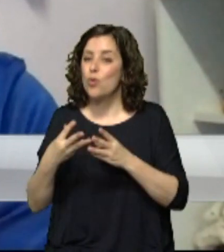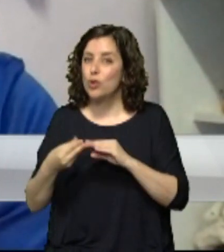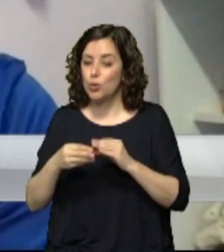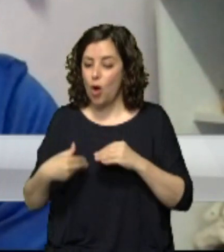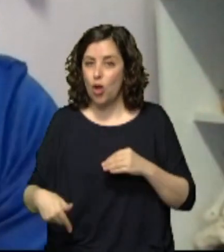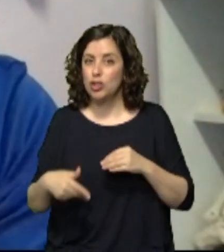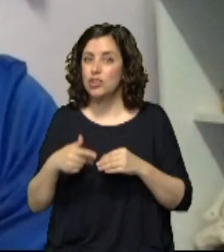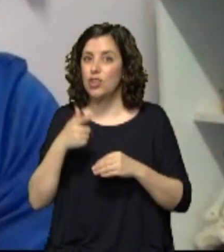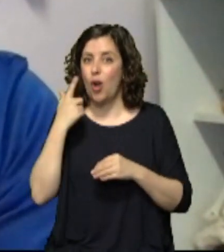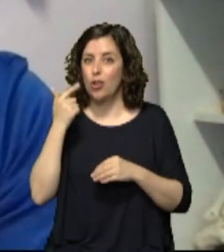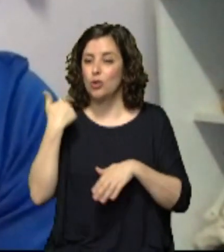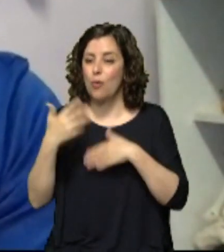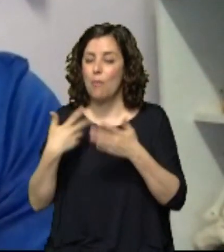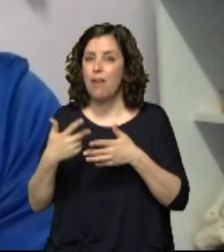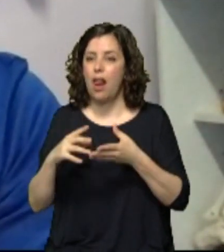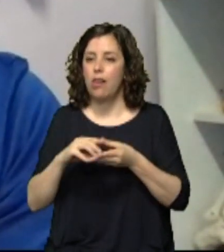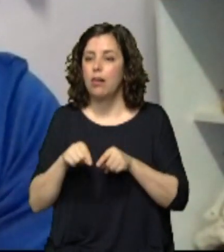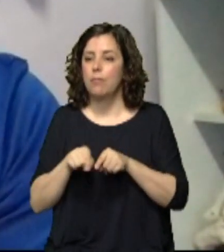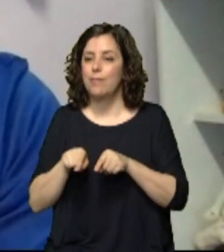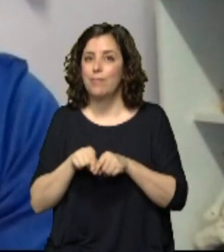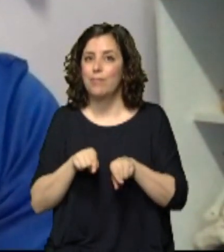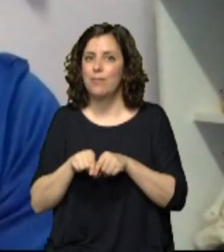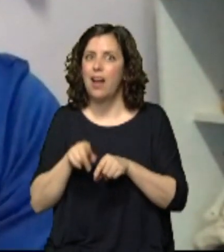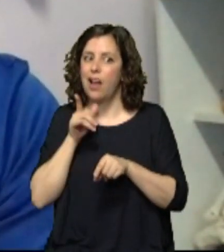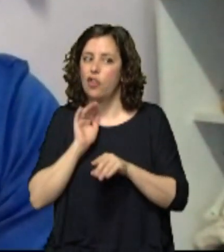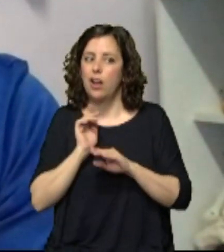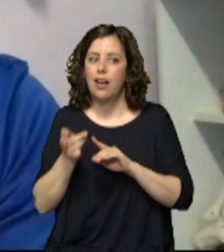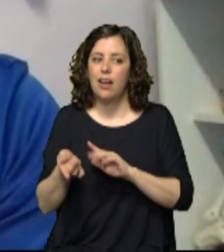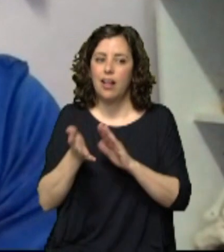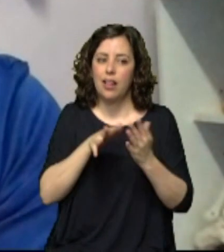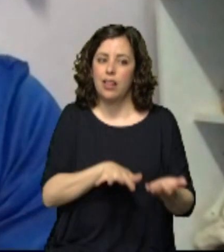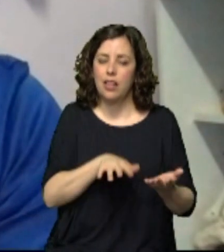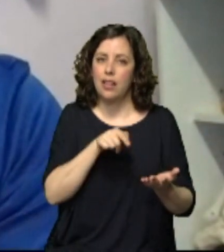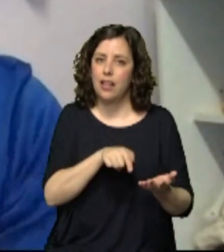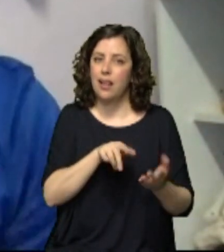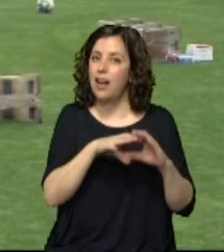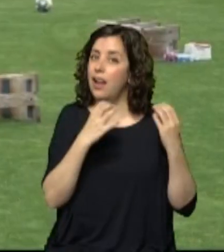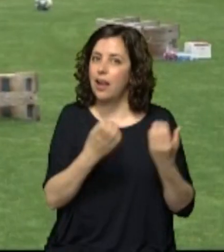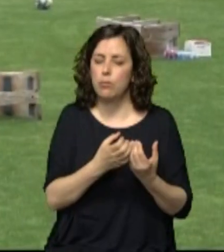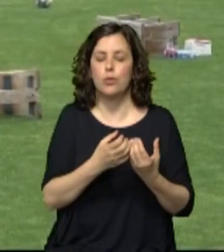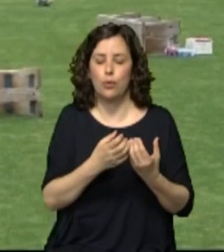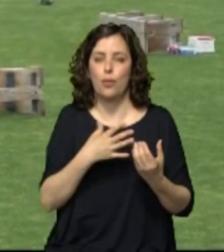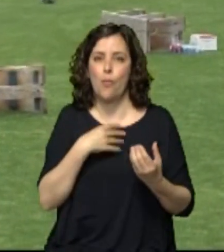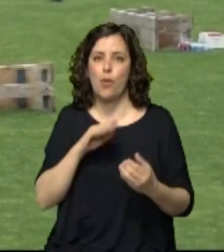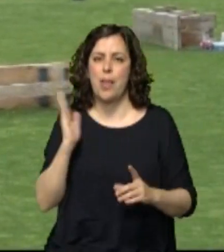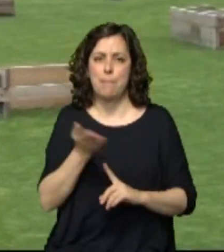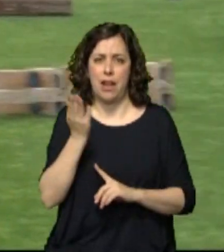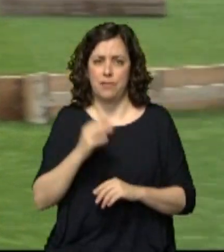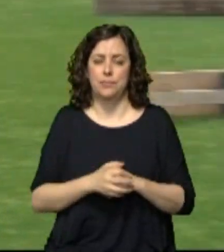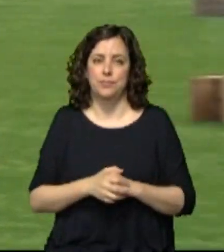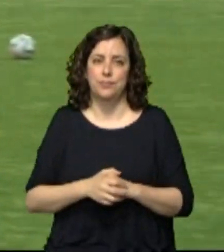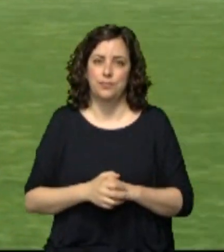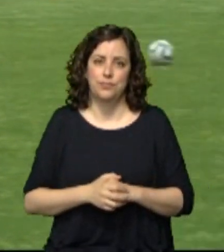movimientos cortos. Y ahora volver al campo, pues yo creo que les pasará factura. Vilariño, con pasado en Osasuna,